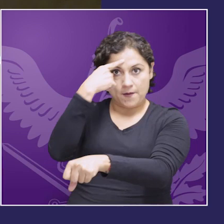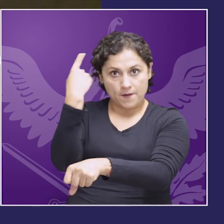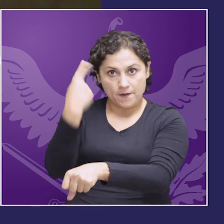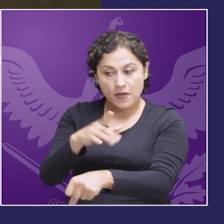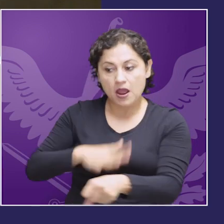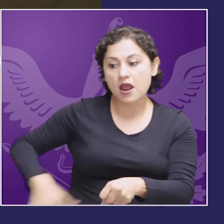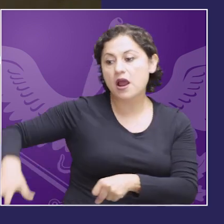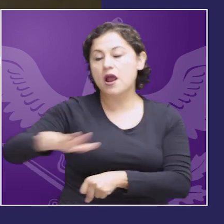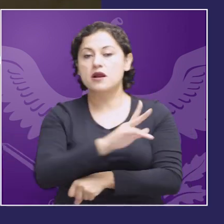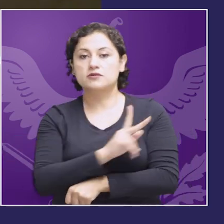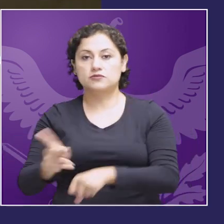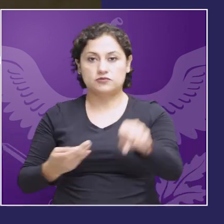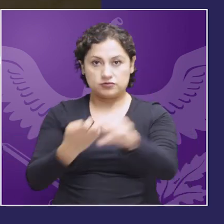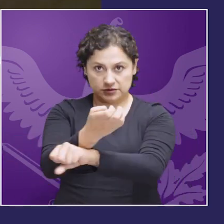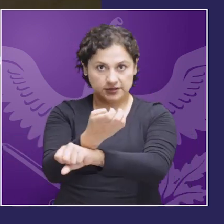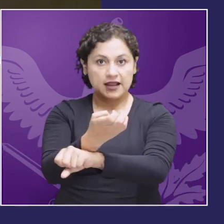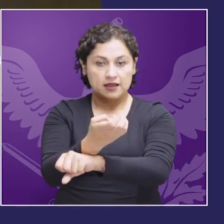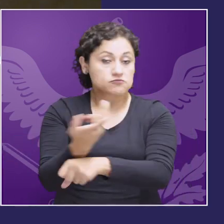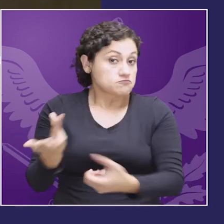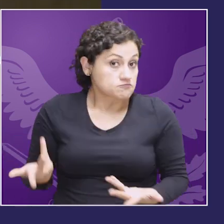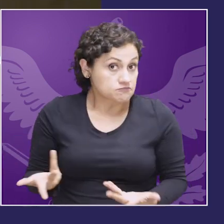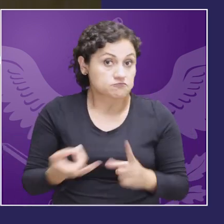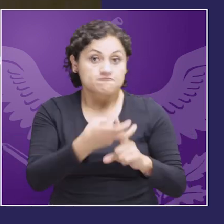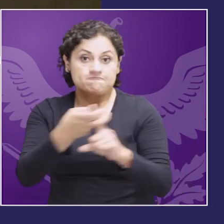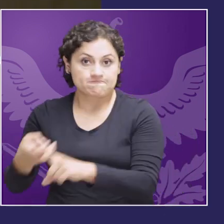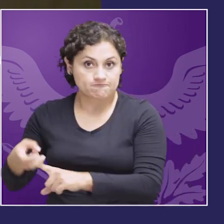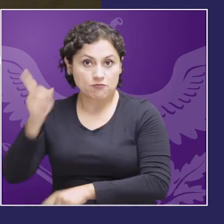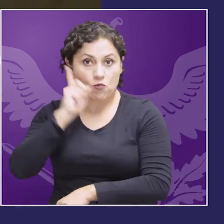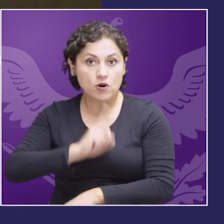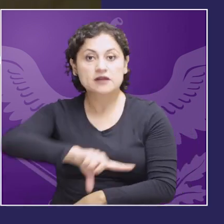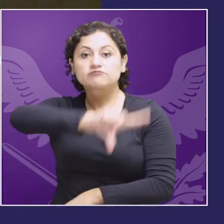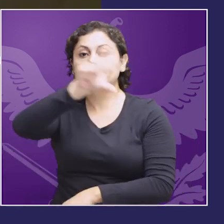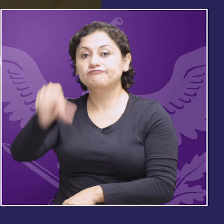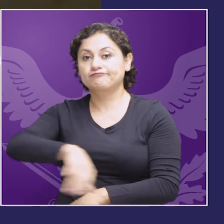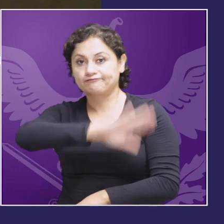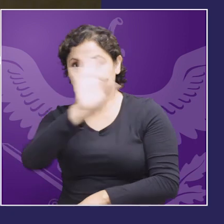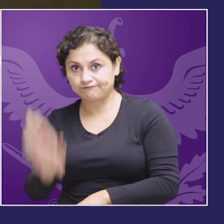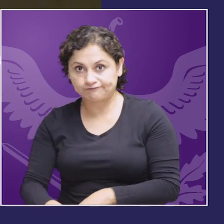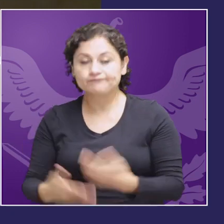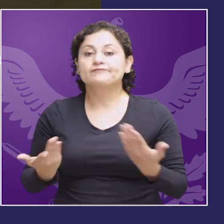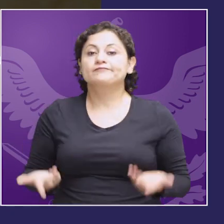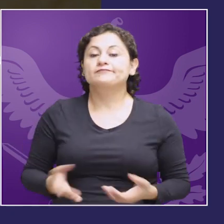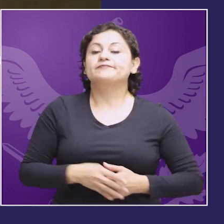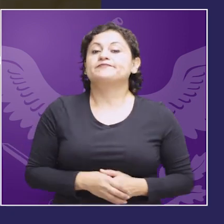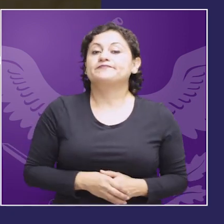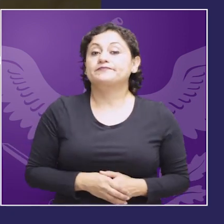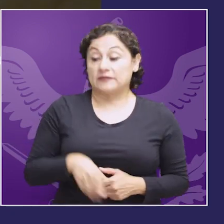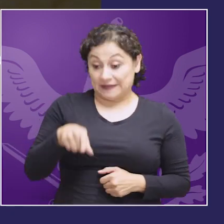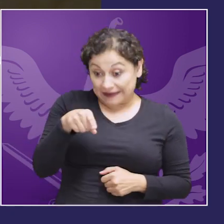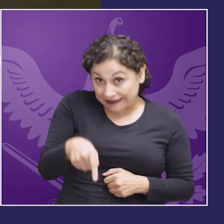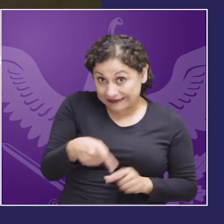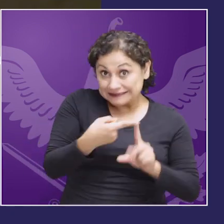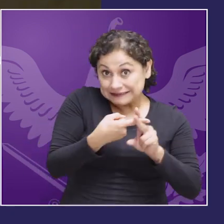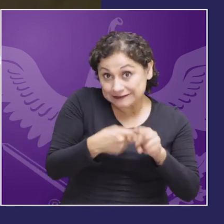de la adopción de medidas preventivas frente a esta situación generalizada y sistemática de desapariciones